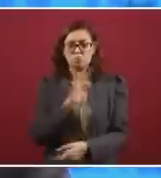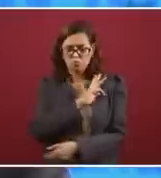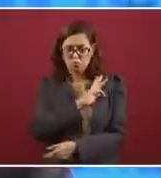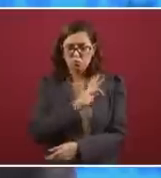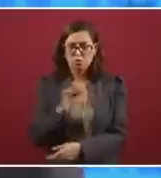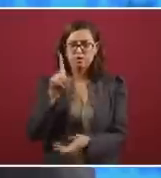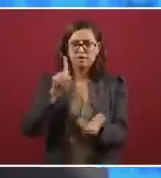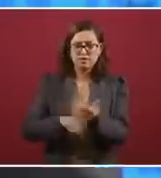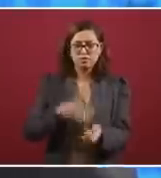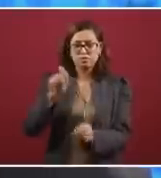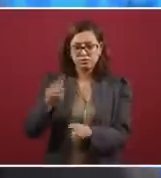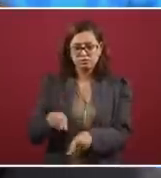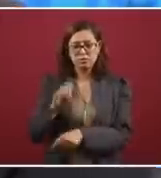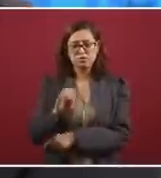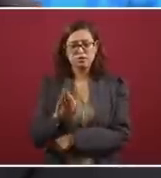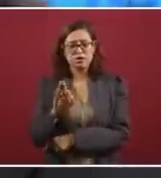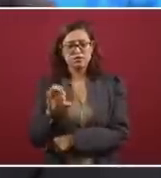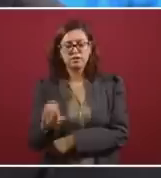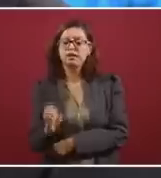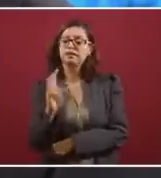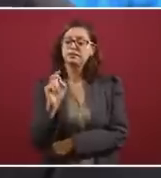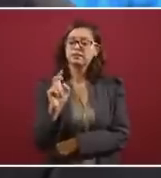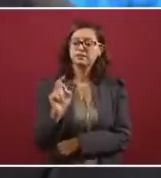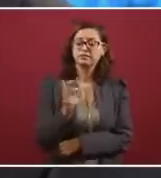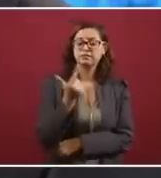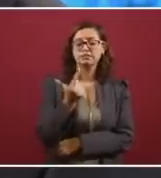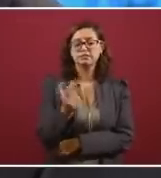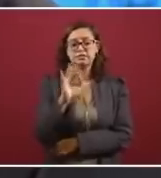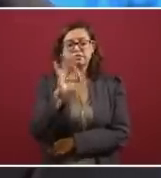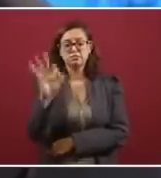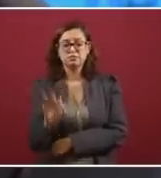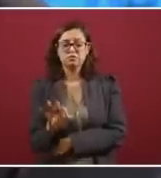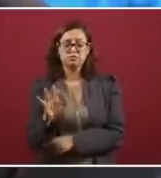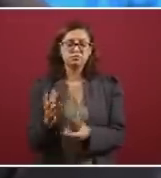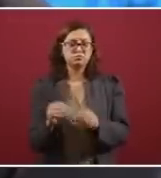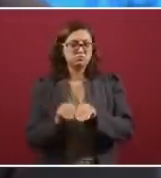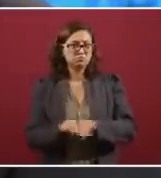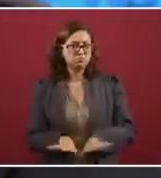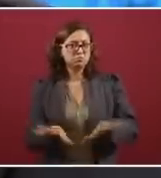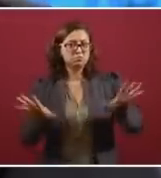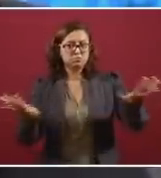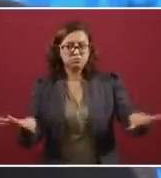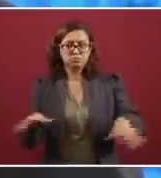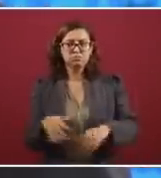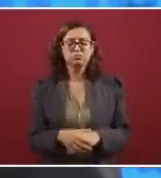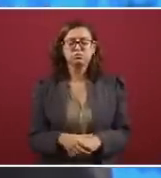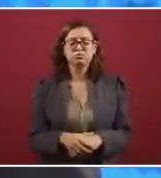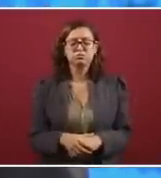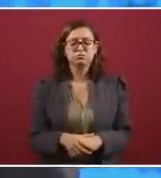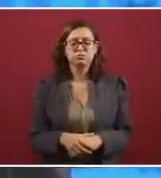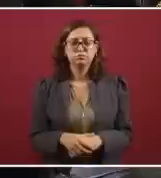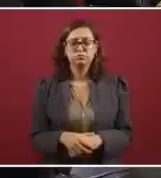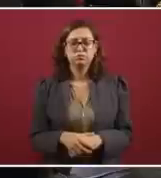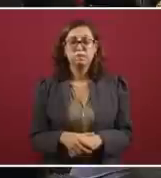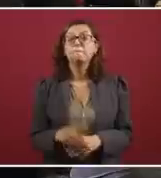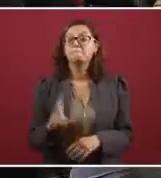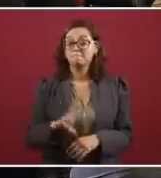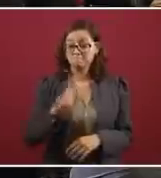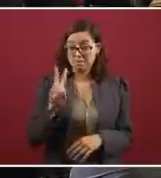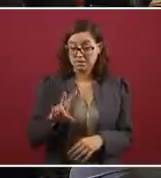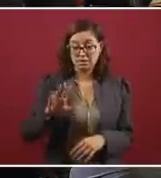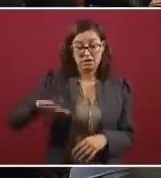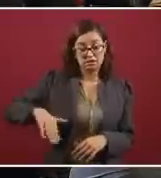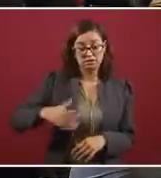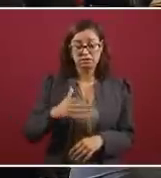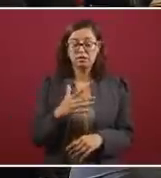propia CFE y el 37% para la industria nacional. Los ahorros, como lo ha presentado ya el presidente de